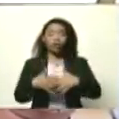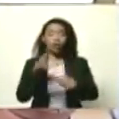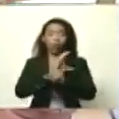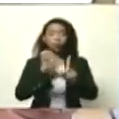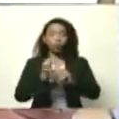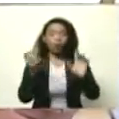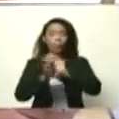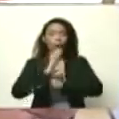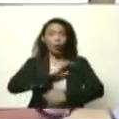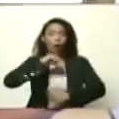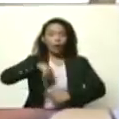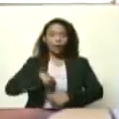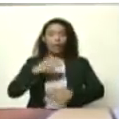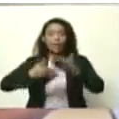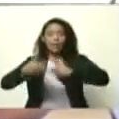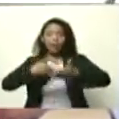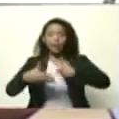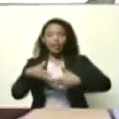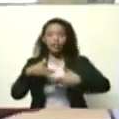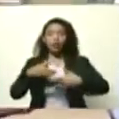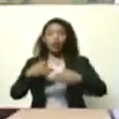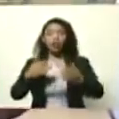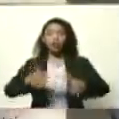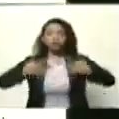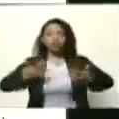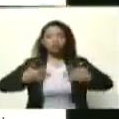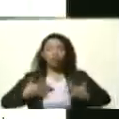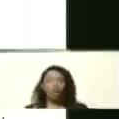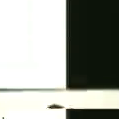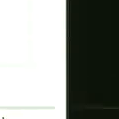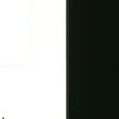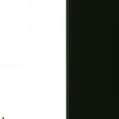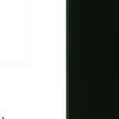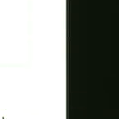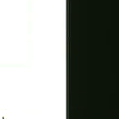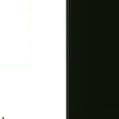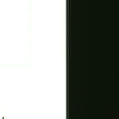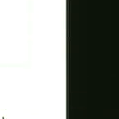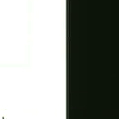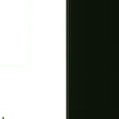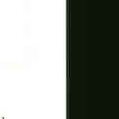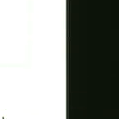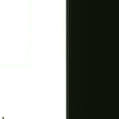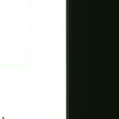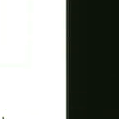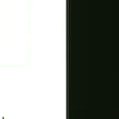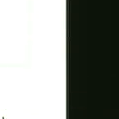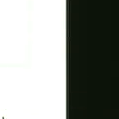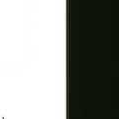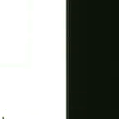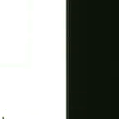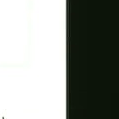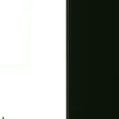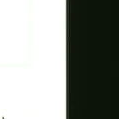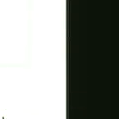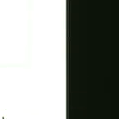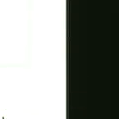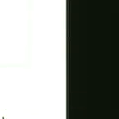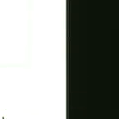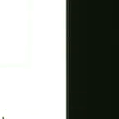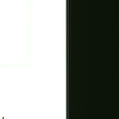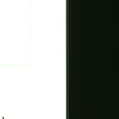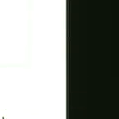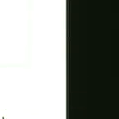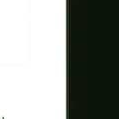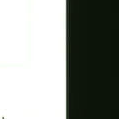de servicios, comercios de esparcimiento, donde en todos ha habido un crecimiento. Bueno,